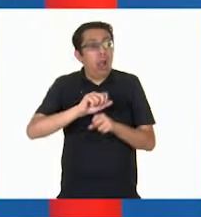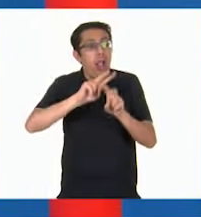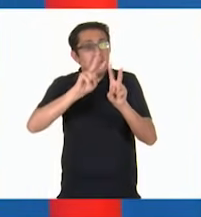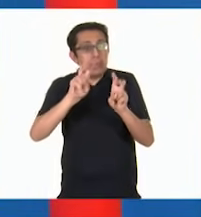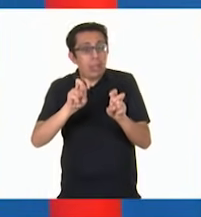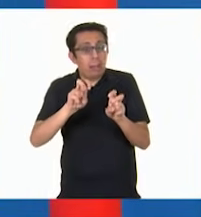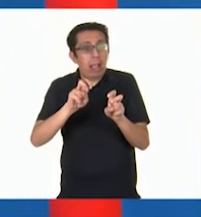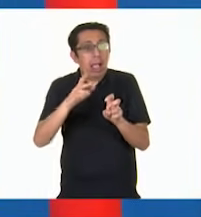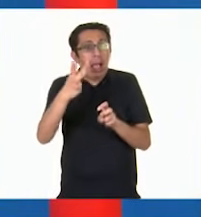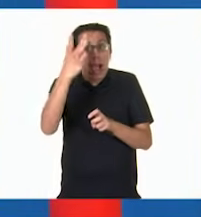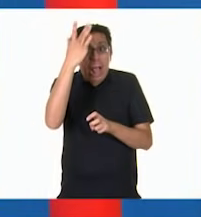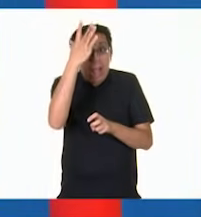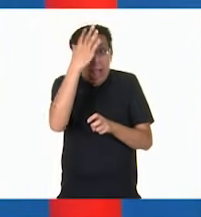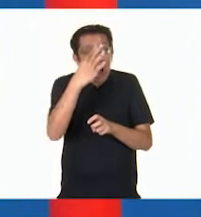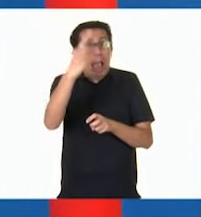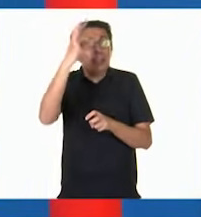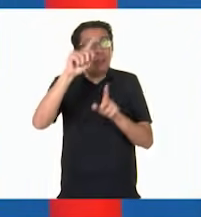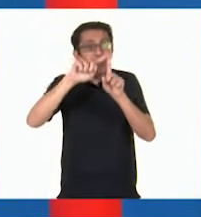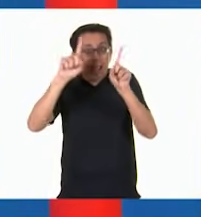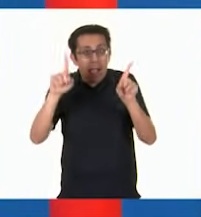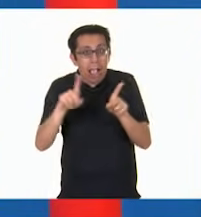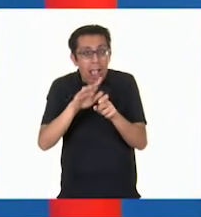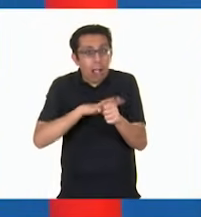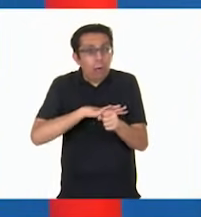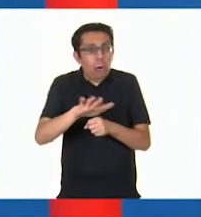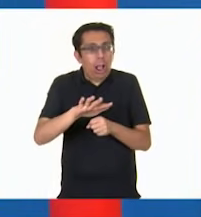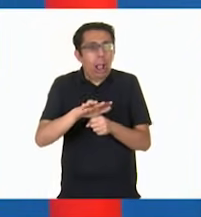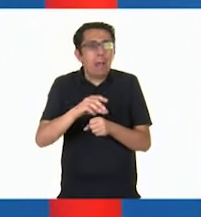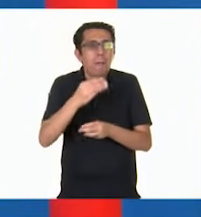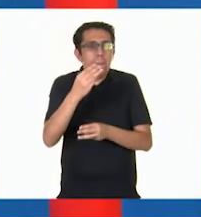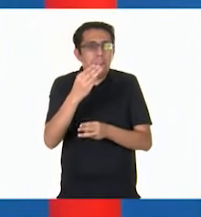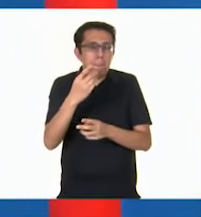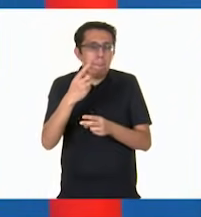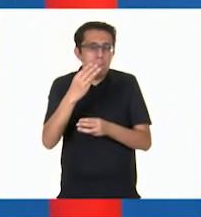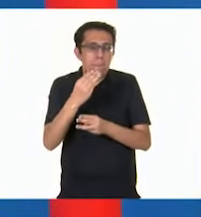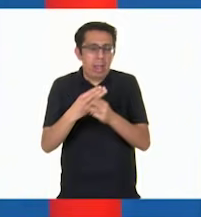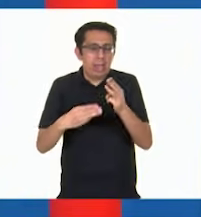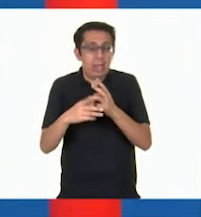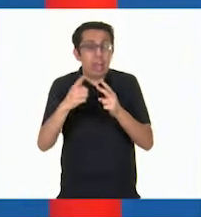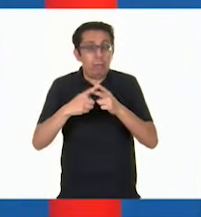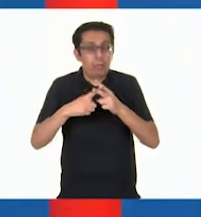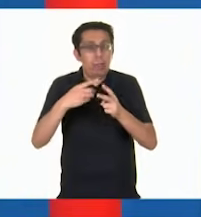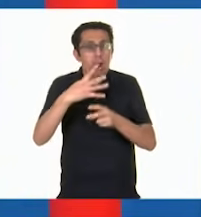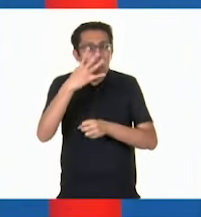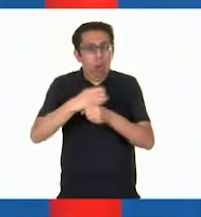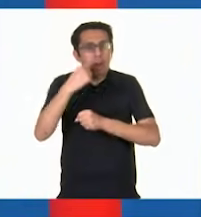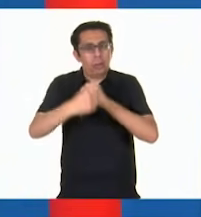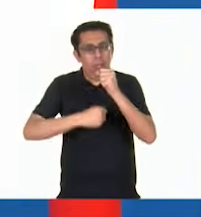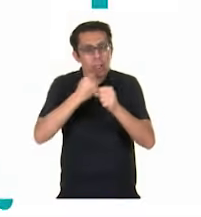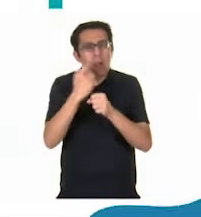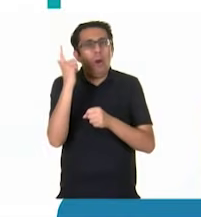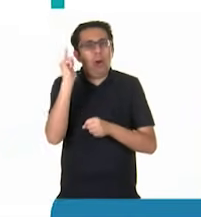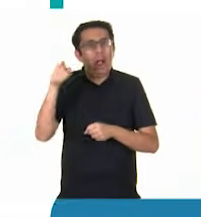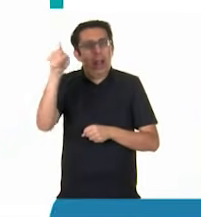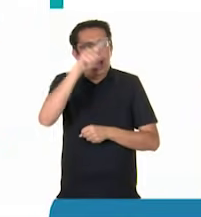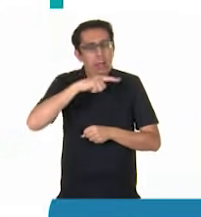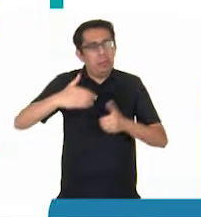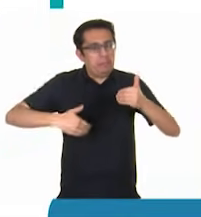Adivina el cuadrilátero, de matemáticas, cuarto grado. Y espero lo hayan disfrutado tanto como nosotros.